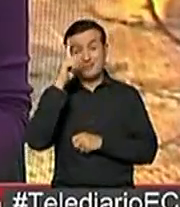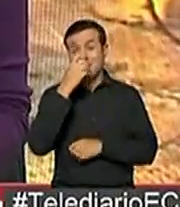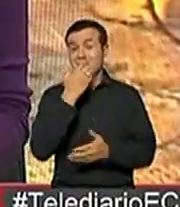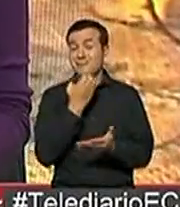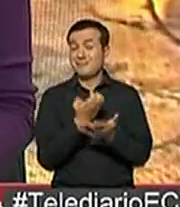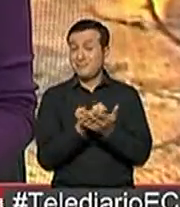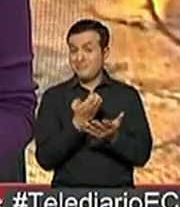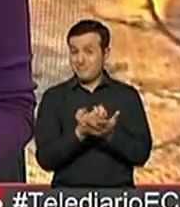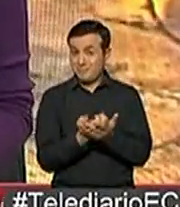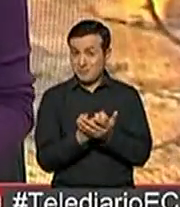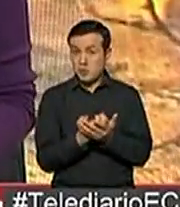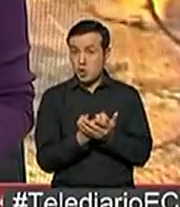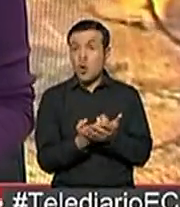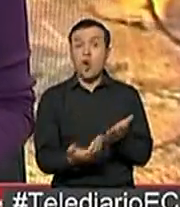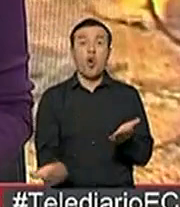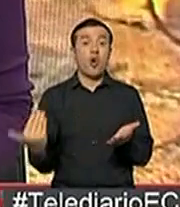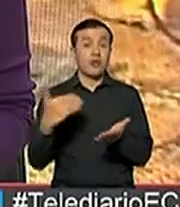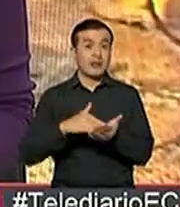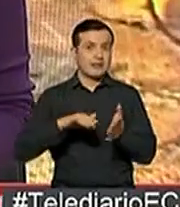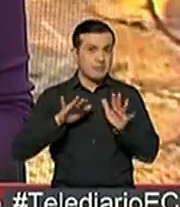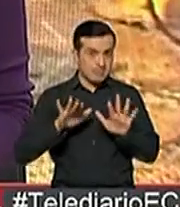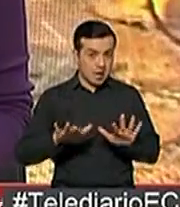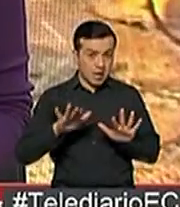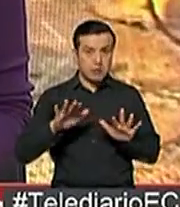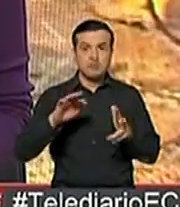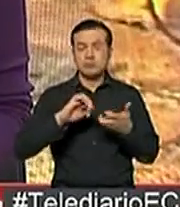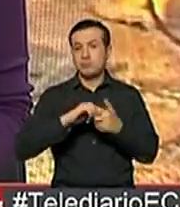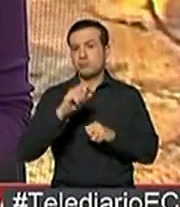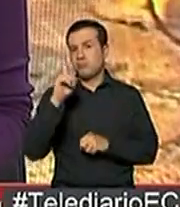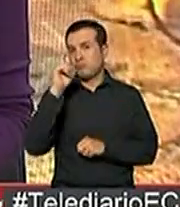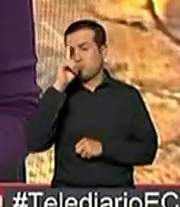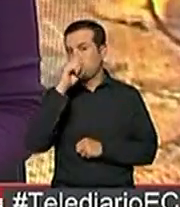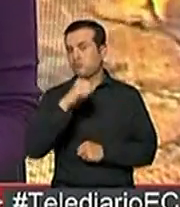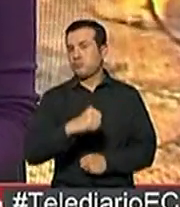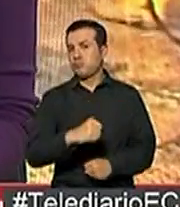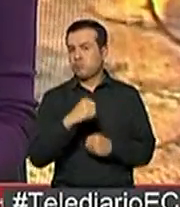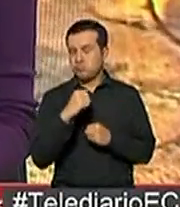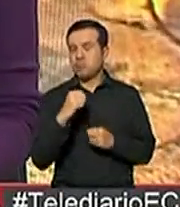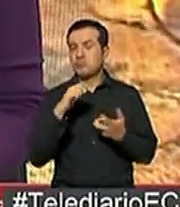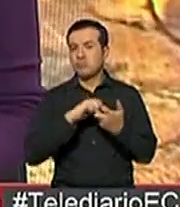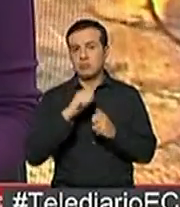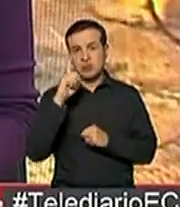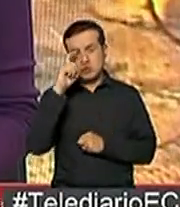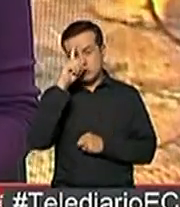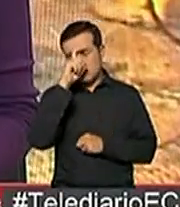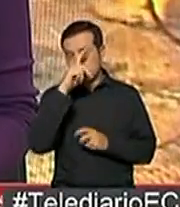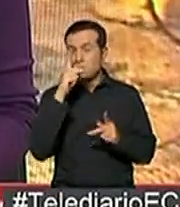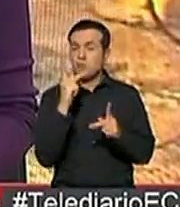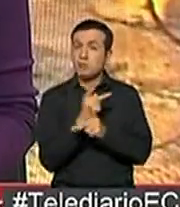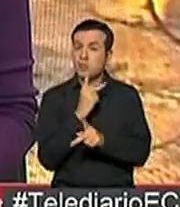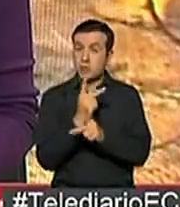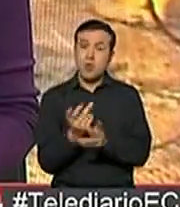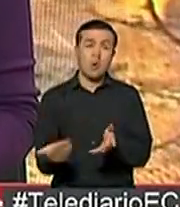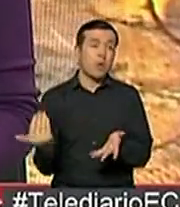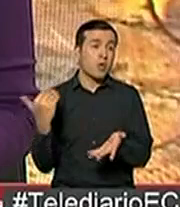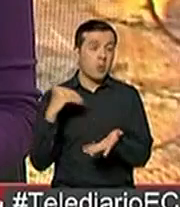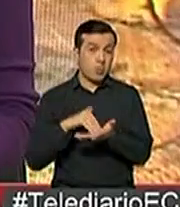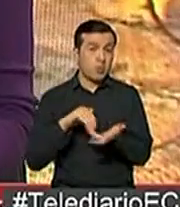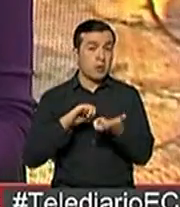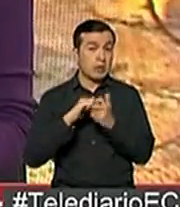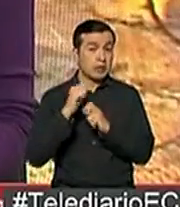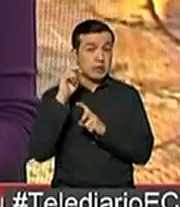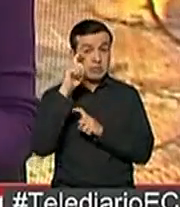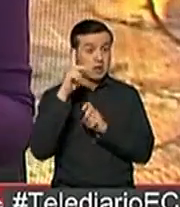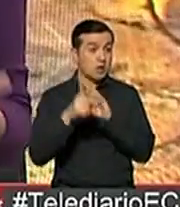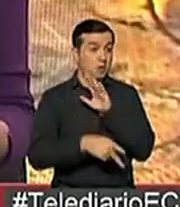nacional si una nueva paralización como la convocada por el frente unitario de trabajadores amenaza nuevamente las operaciones hidrocarburíferas